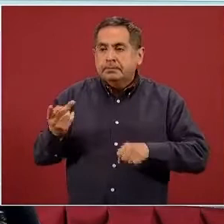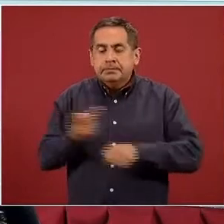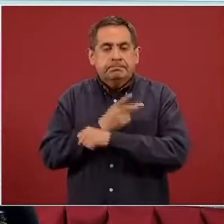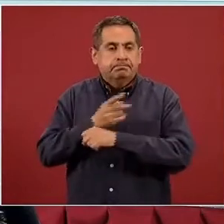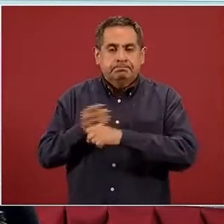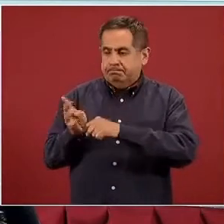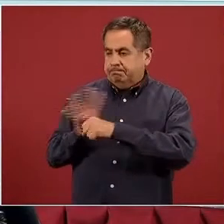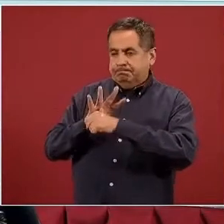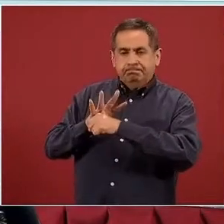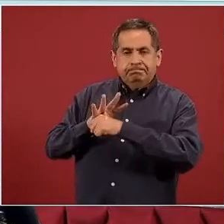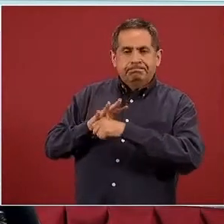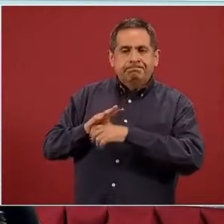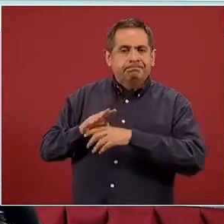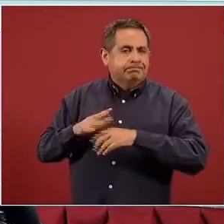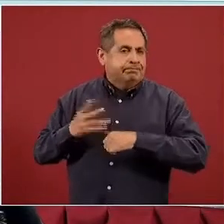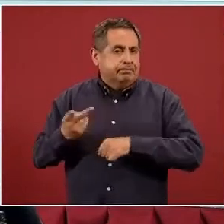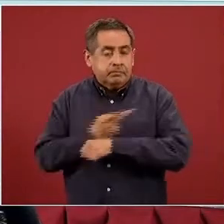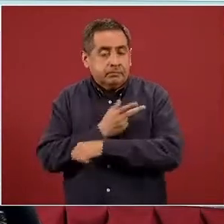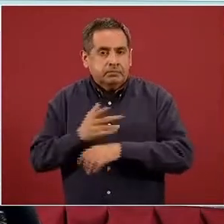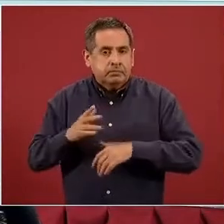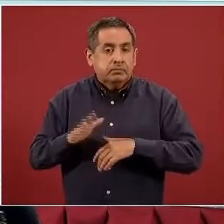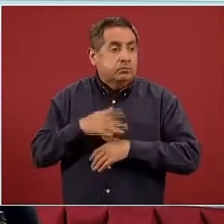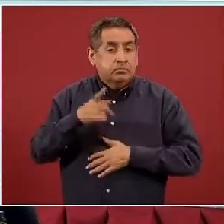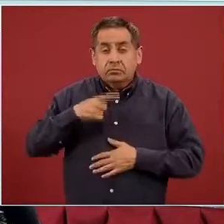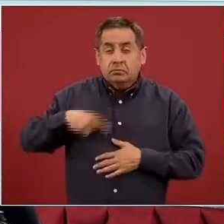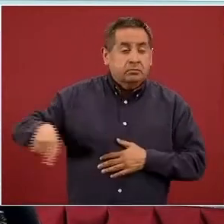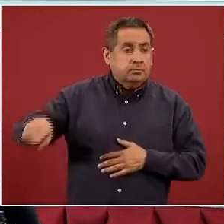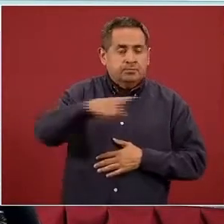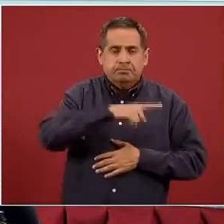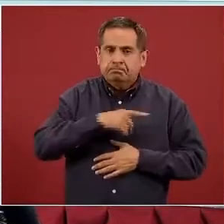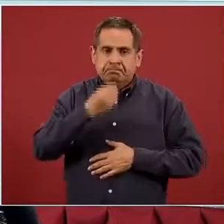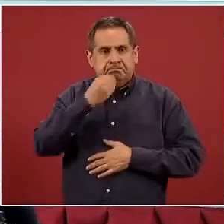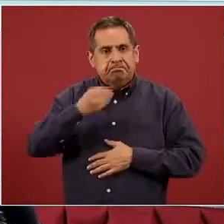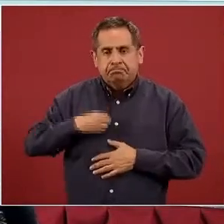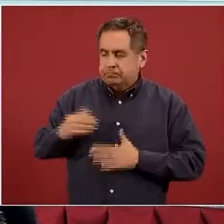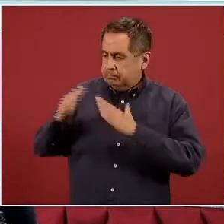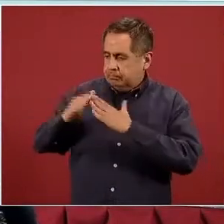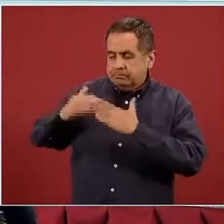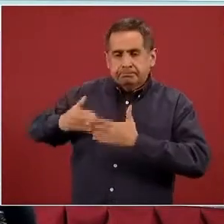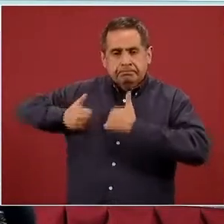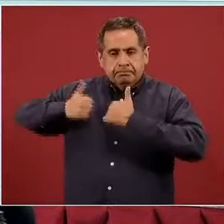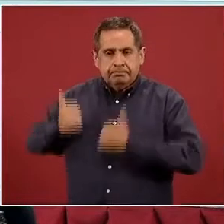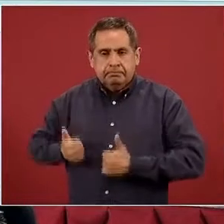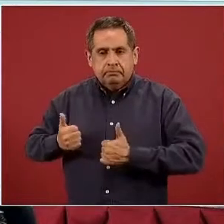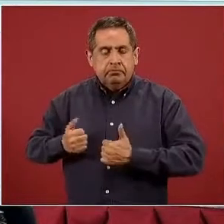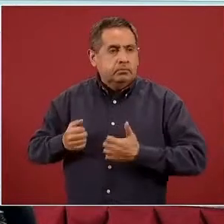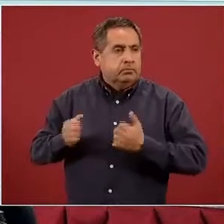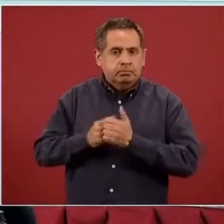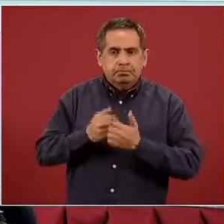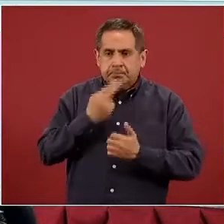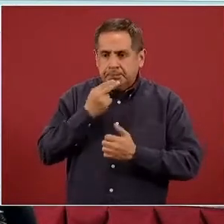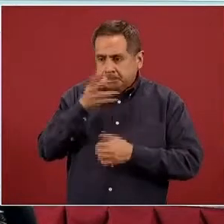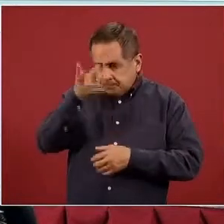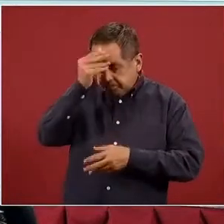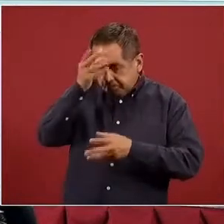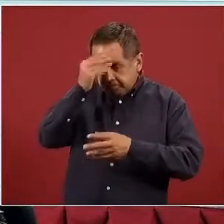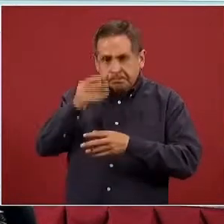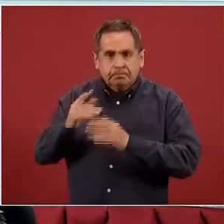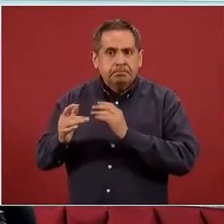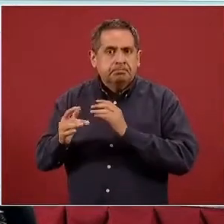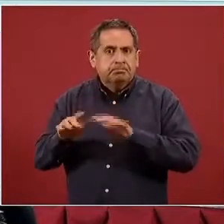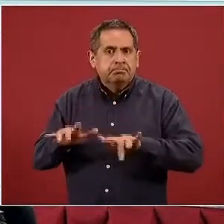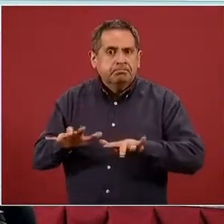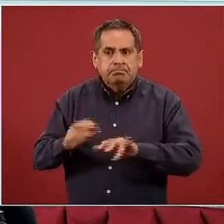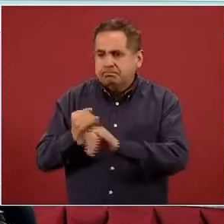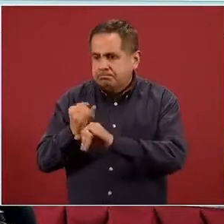de COVID-19, porque pues nos obligó a estar en casa, pero además a utilizar las tecnologías de otra manera. Y algo bien